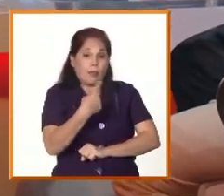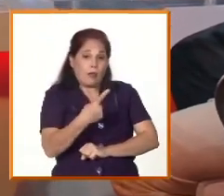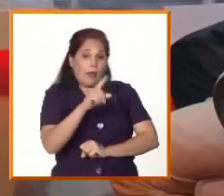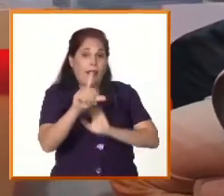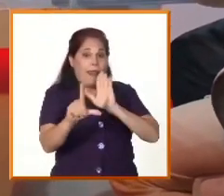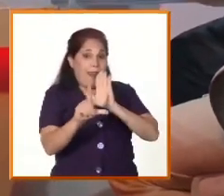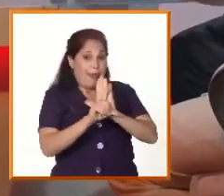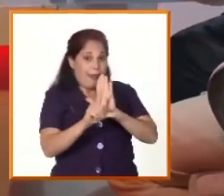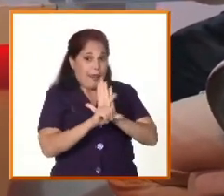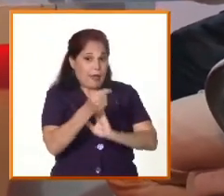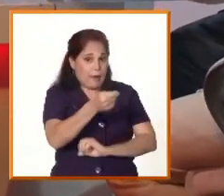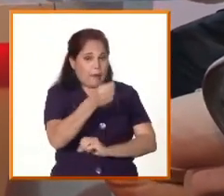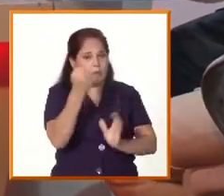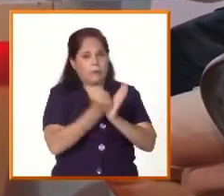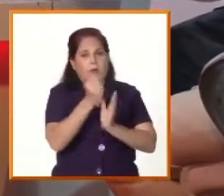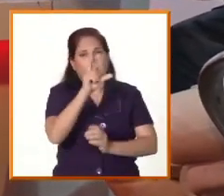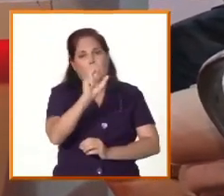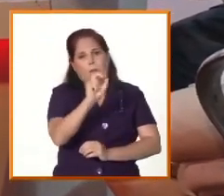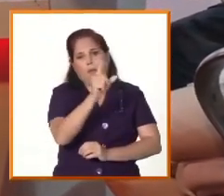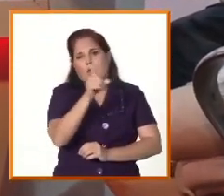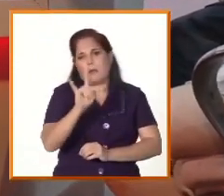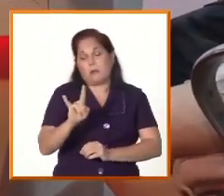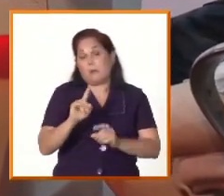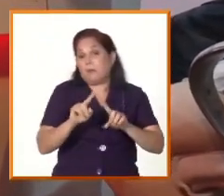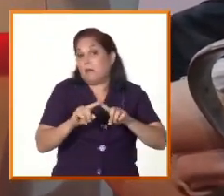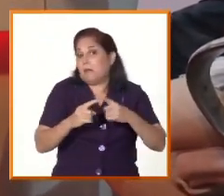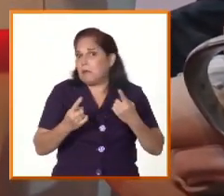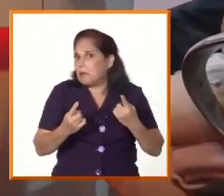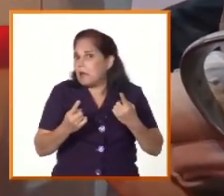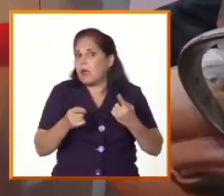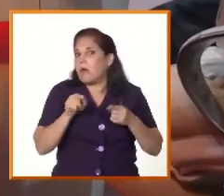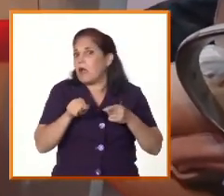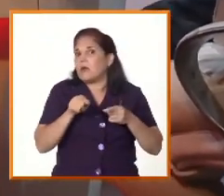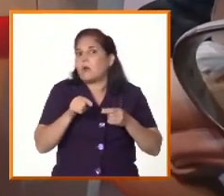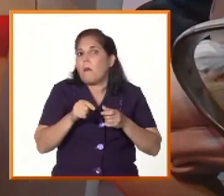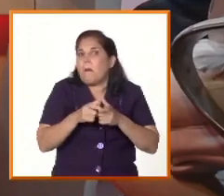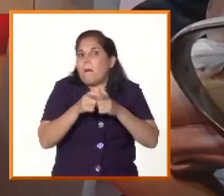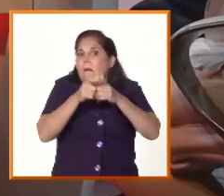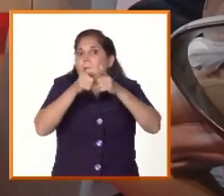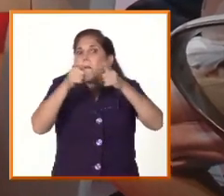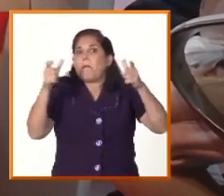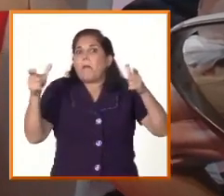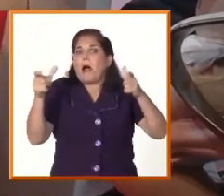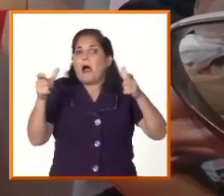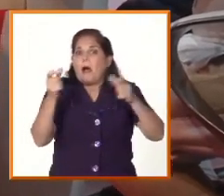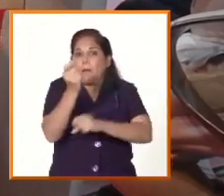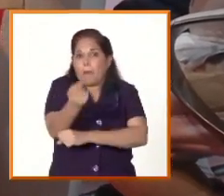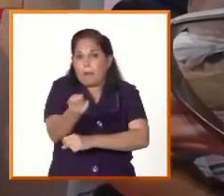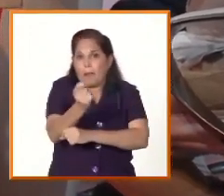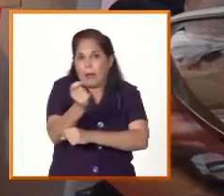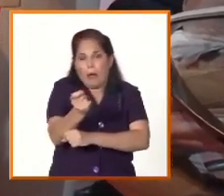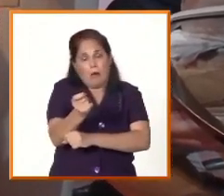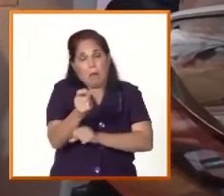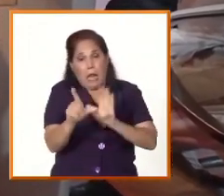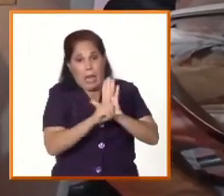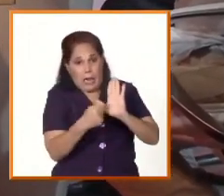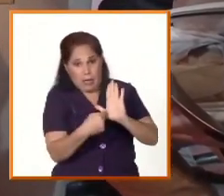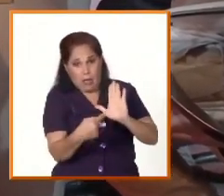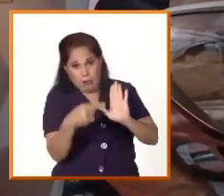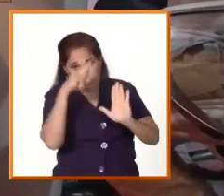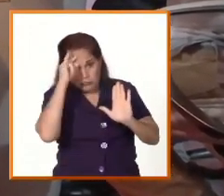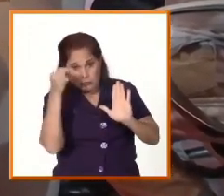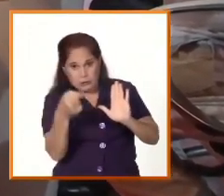aprobada en el año 2019 pero que no prevé incrementos de capturas marinas o sea tenemos una ley pero esta ley